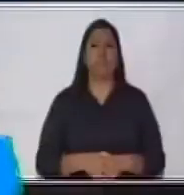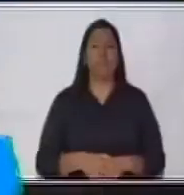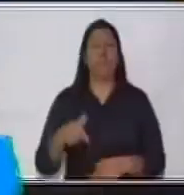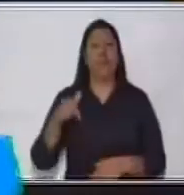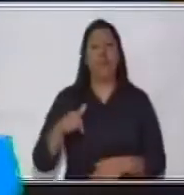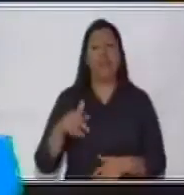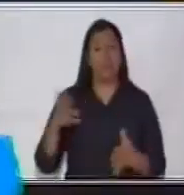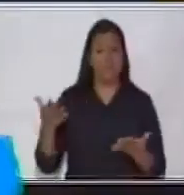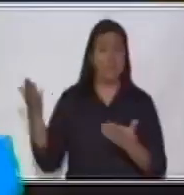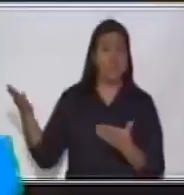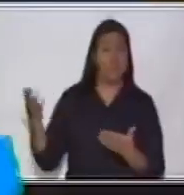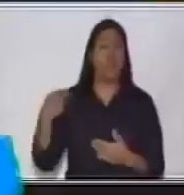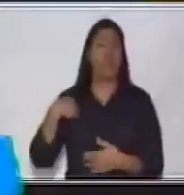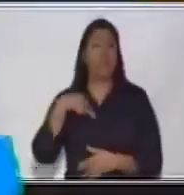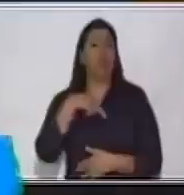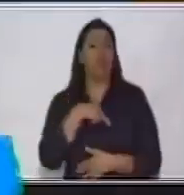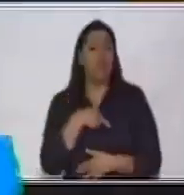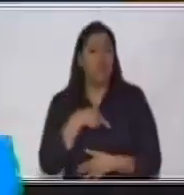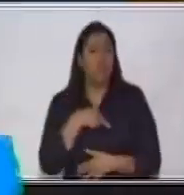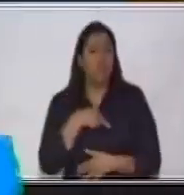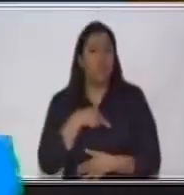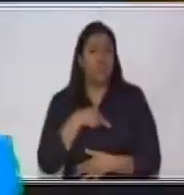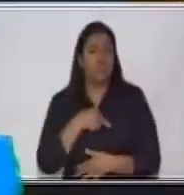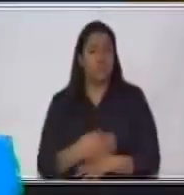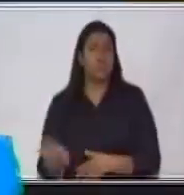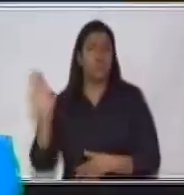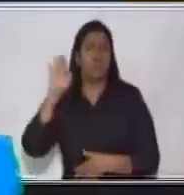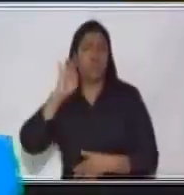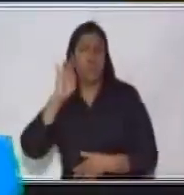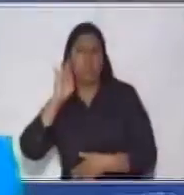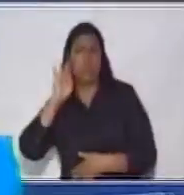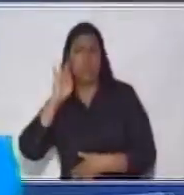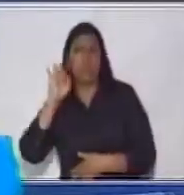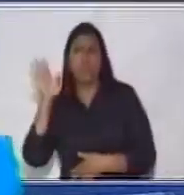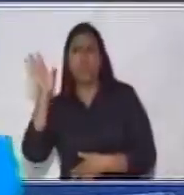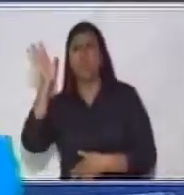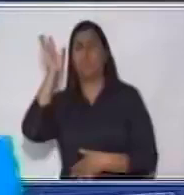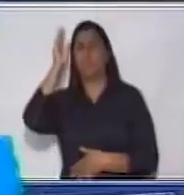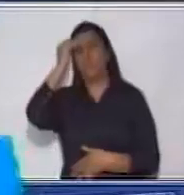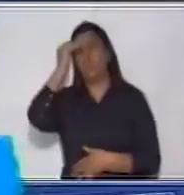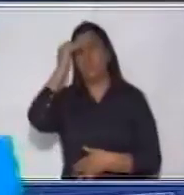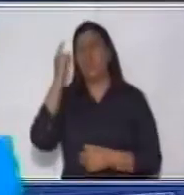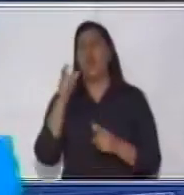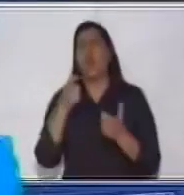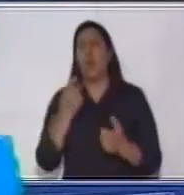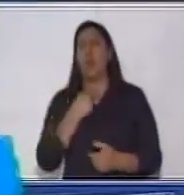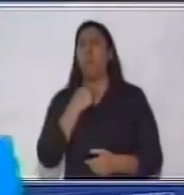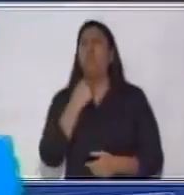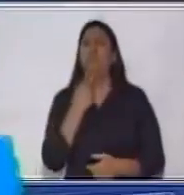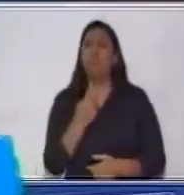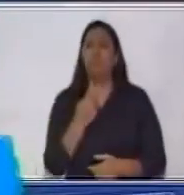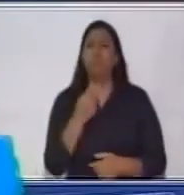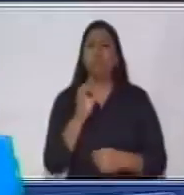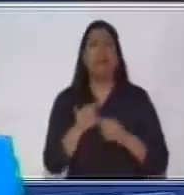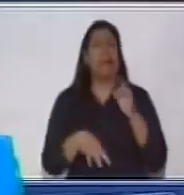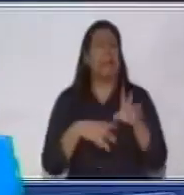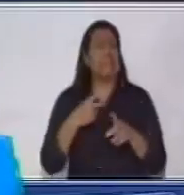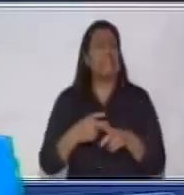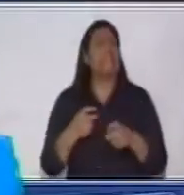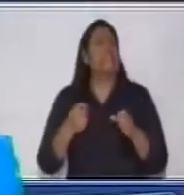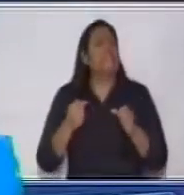momento que nosotros adquirimos el conocimiento acerca de cómo pronunciarlo, se nos hace un tanto difícil,